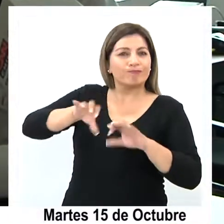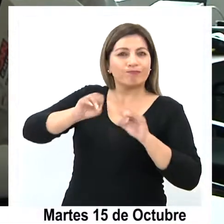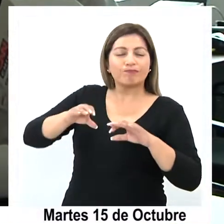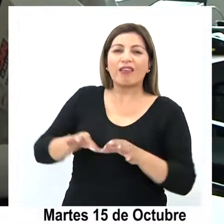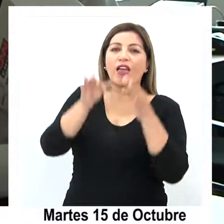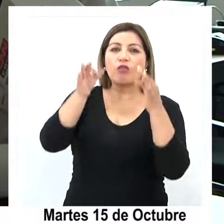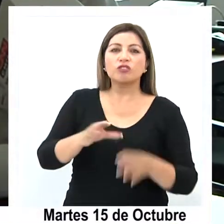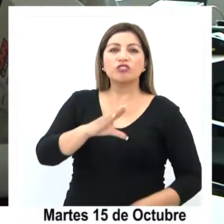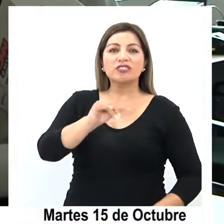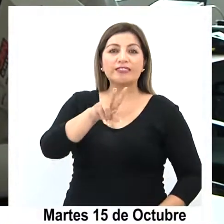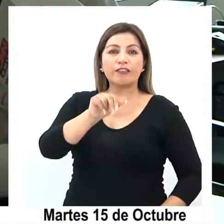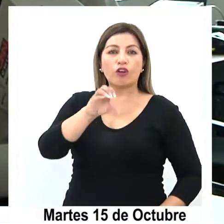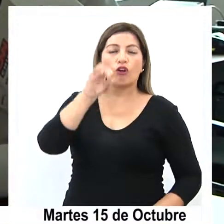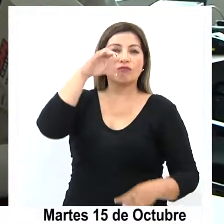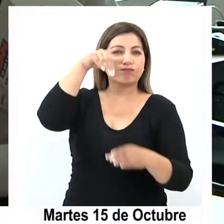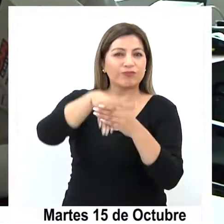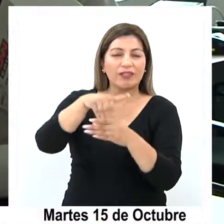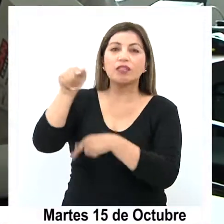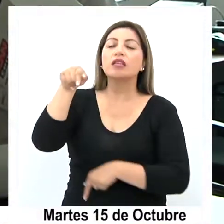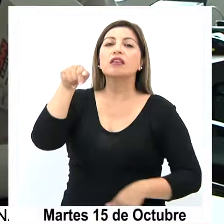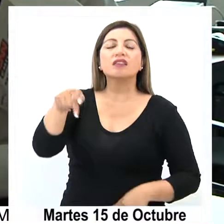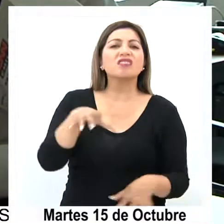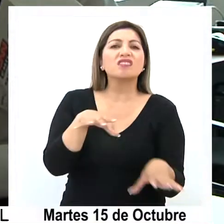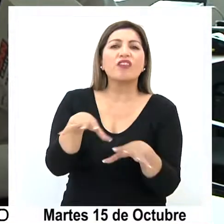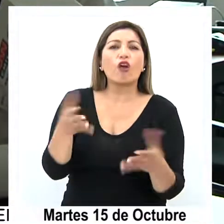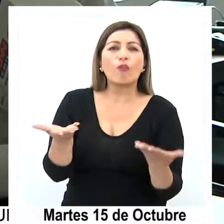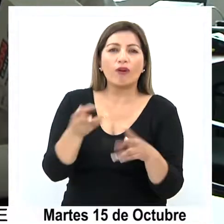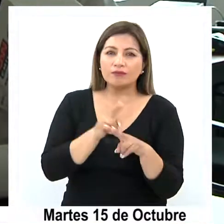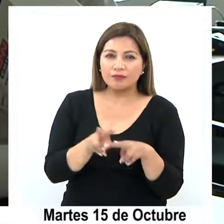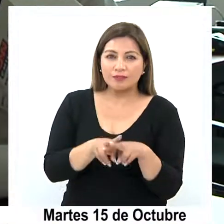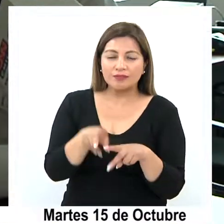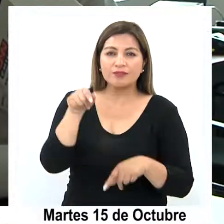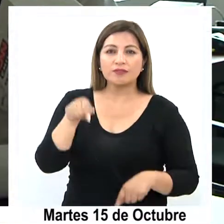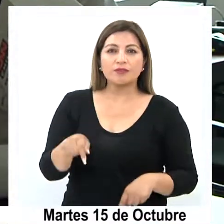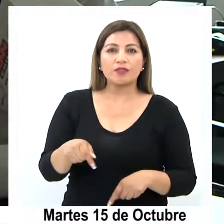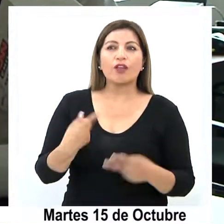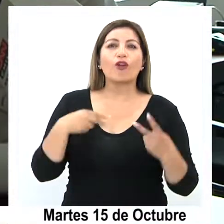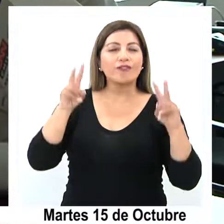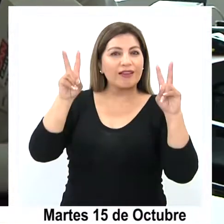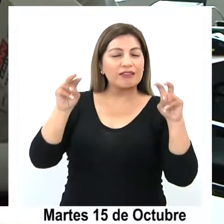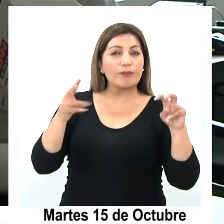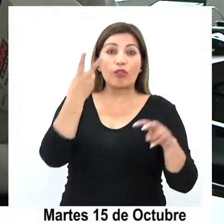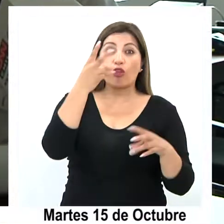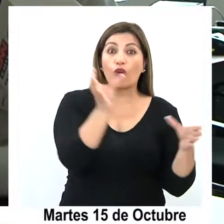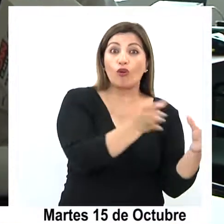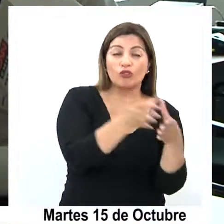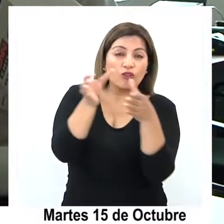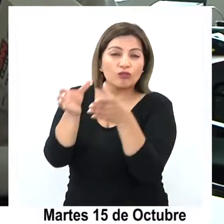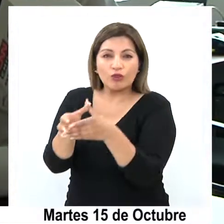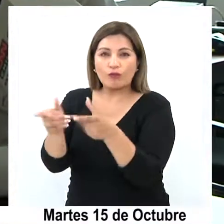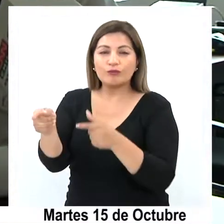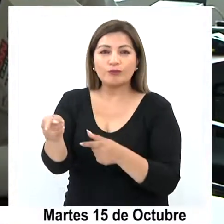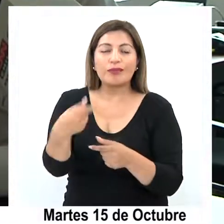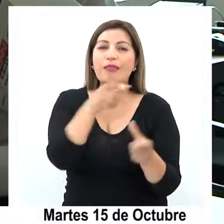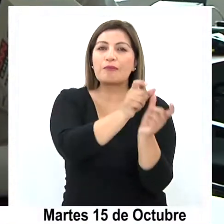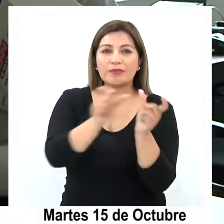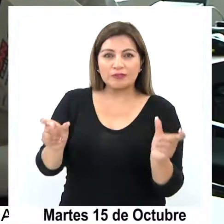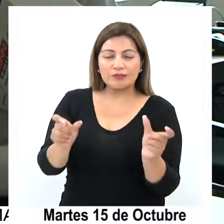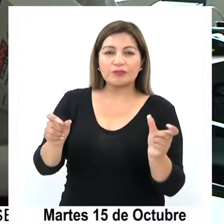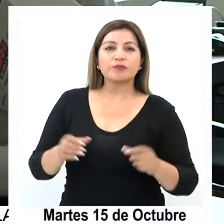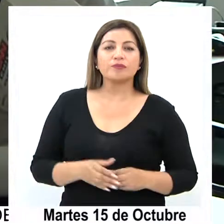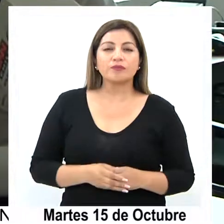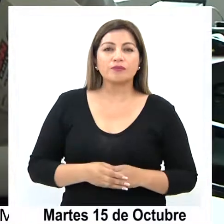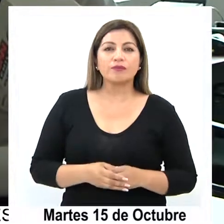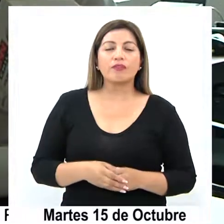la educación cívico-electoral. Esa actividad ha estado fundamentalmente concentrada en dos grupos de personas